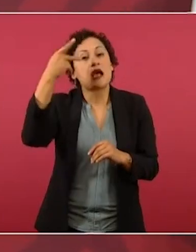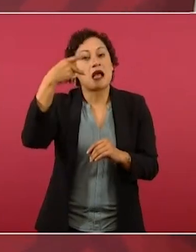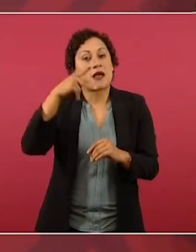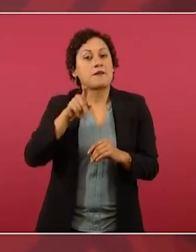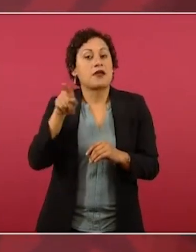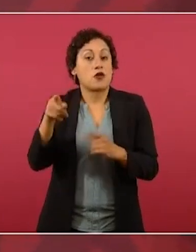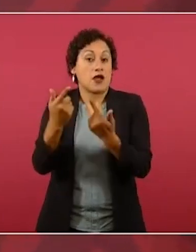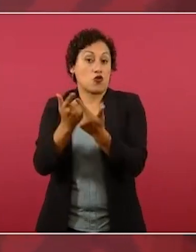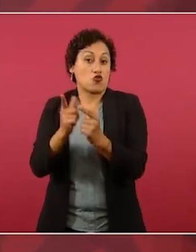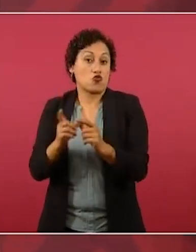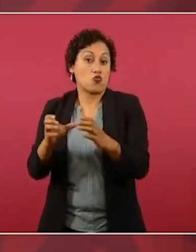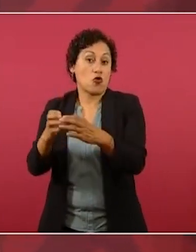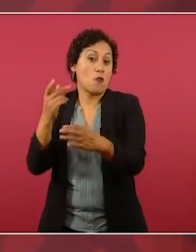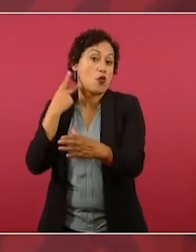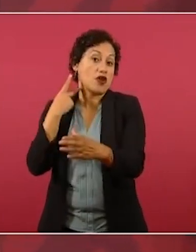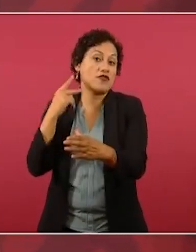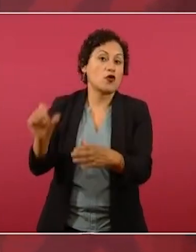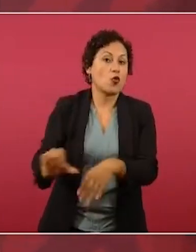dueño.